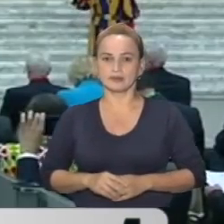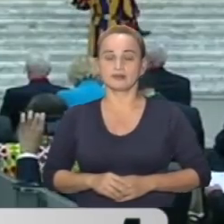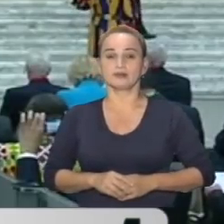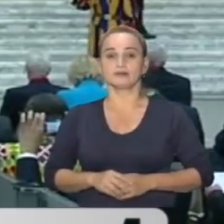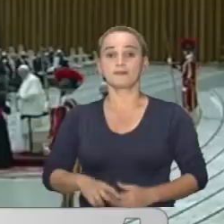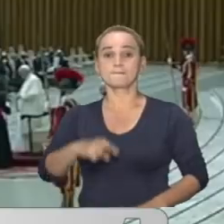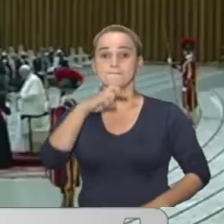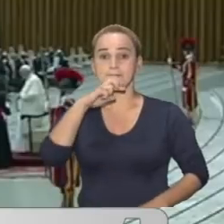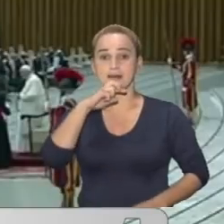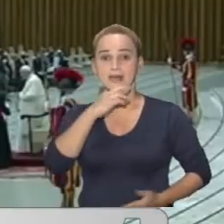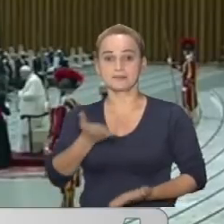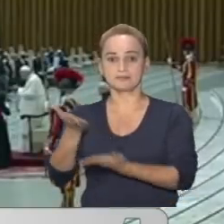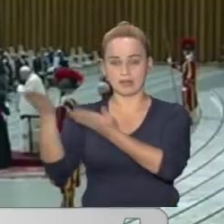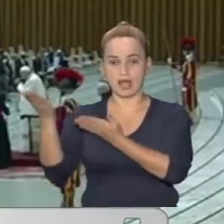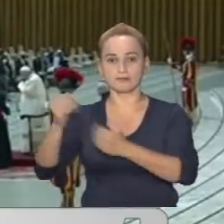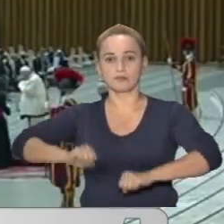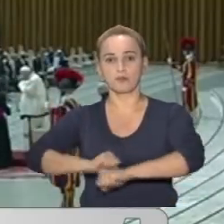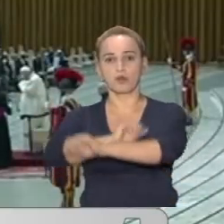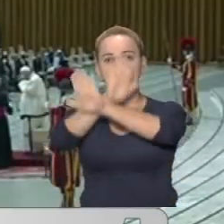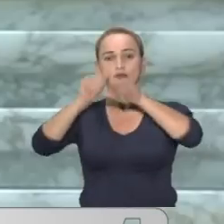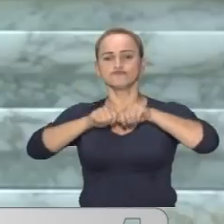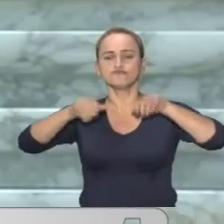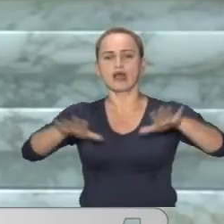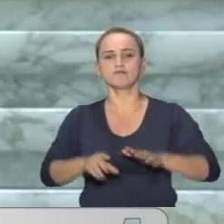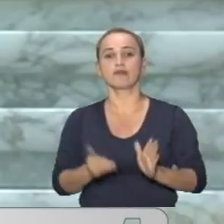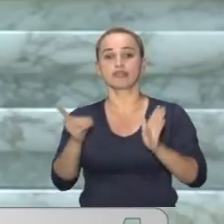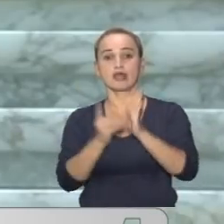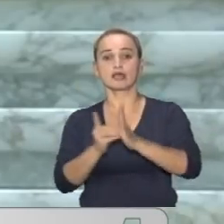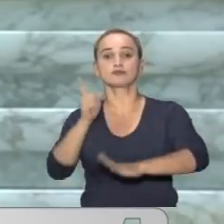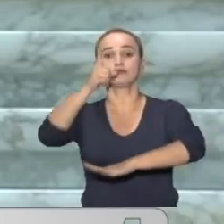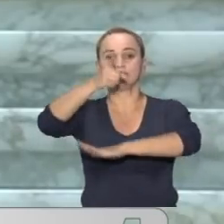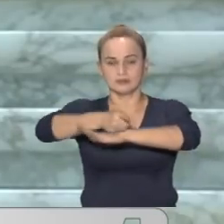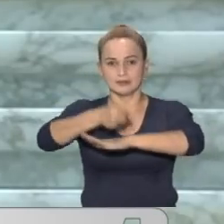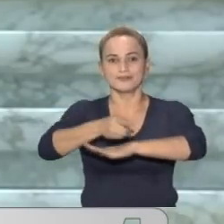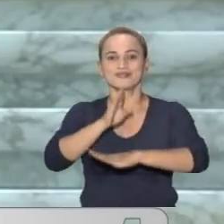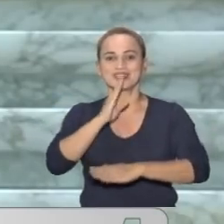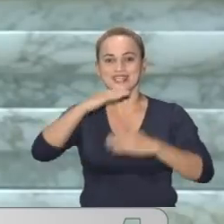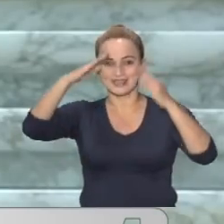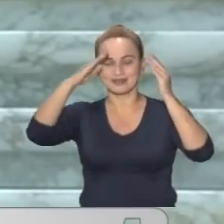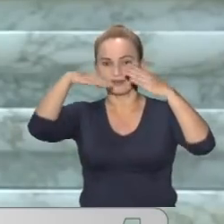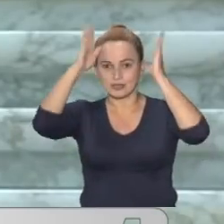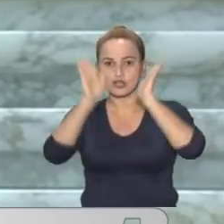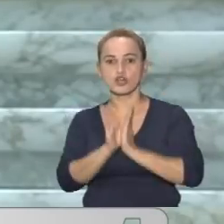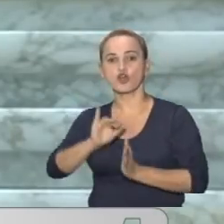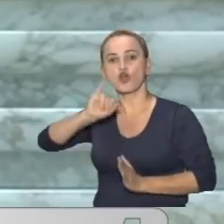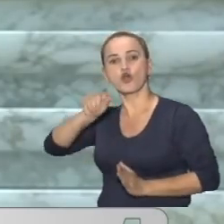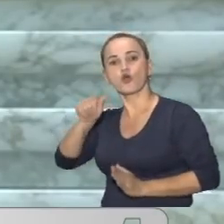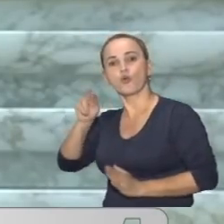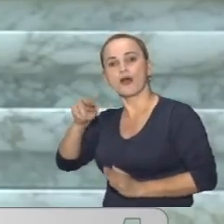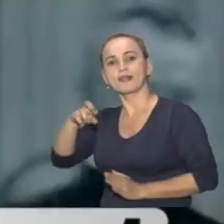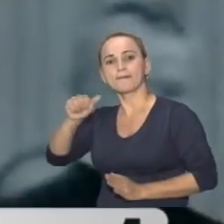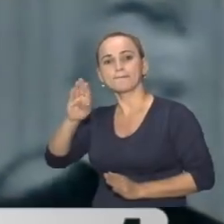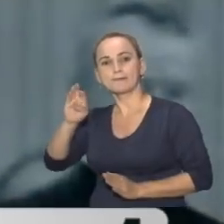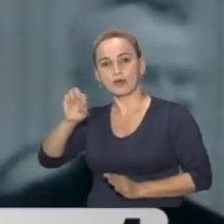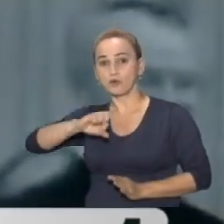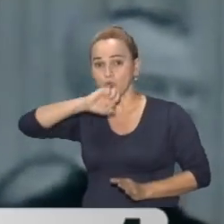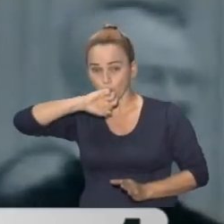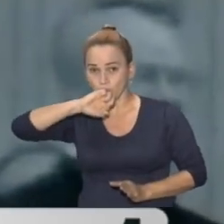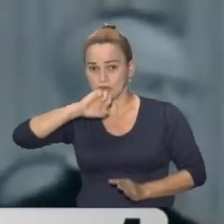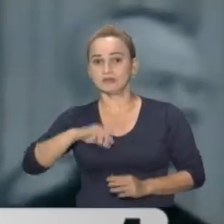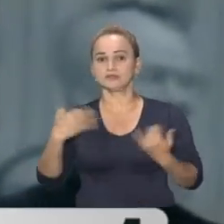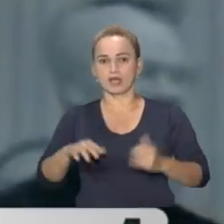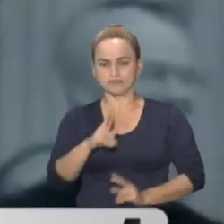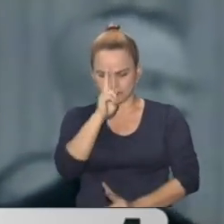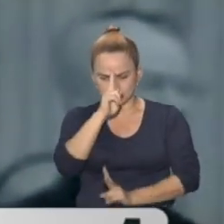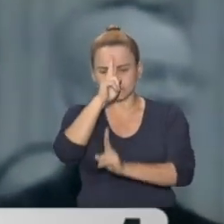El Papa Francisco autorizó esta mañana promulgar el decreto para la beatificación de Juan Pablo I. El sumo pontífice, que duró tan solo 33 días